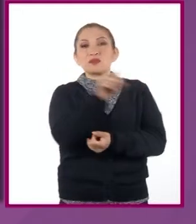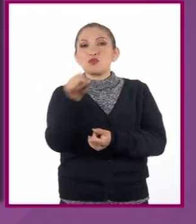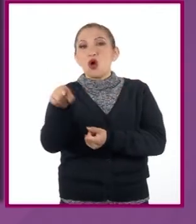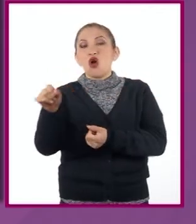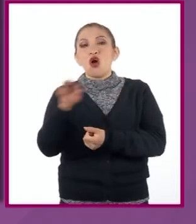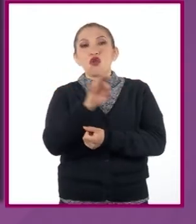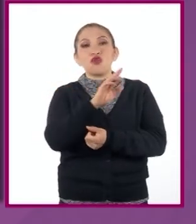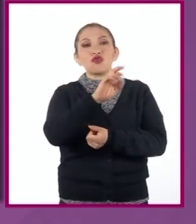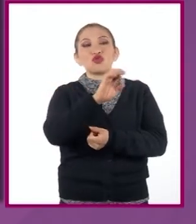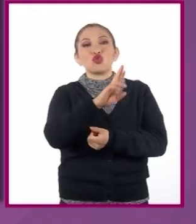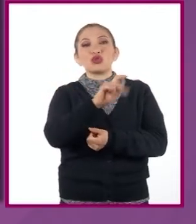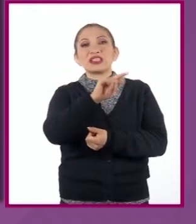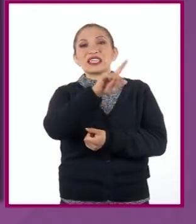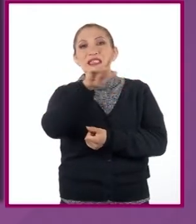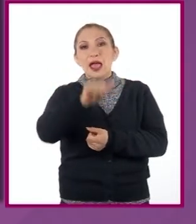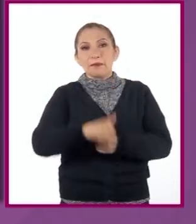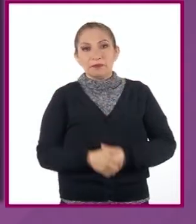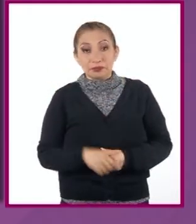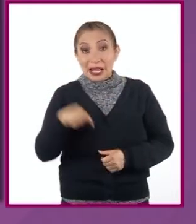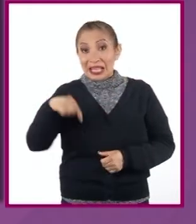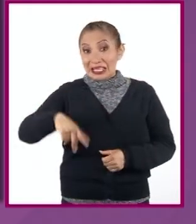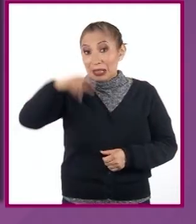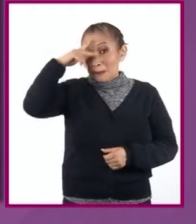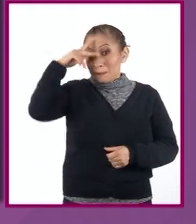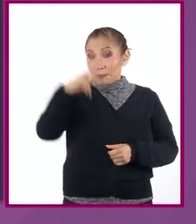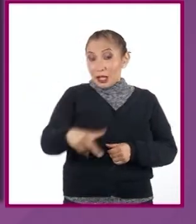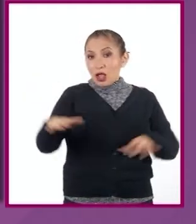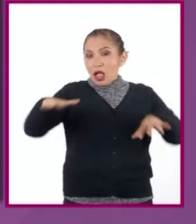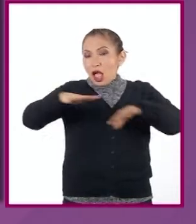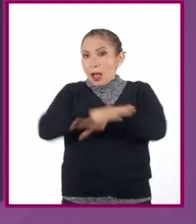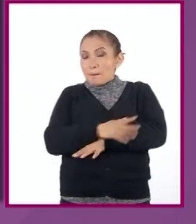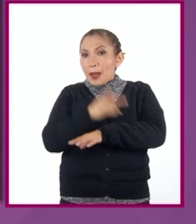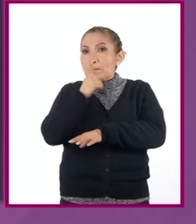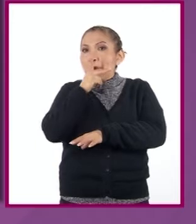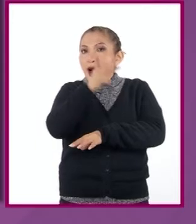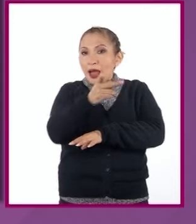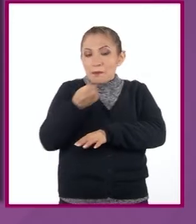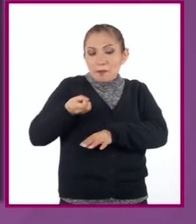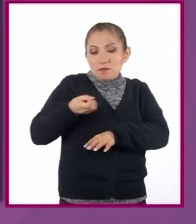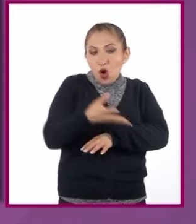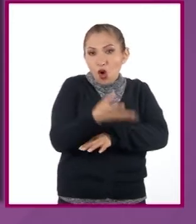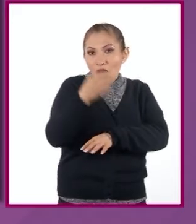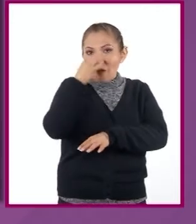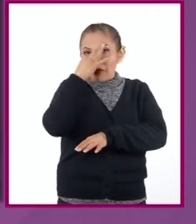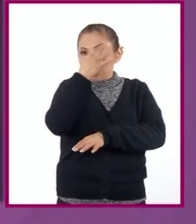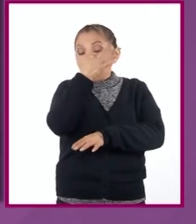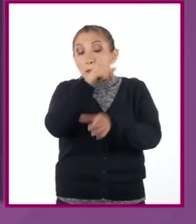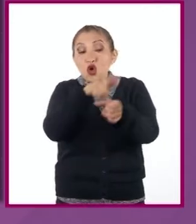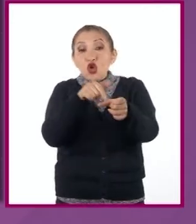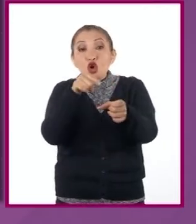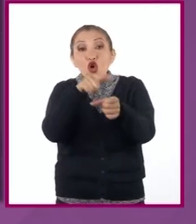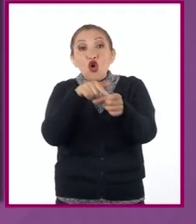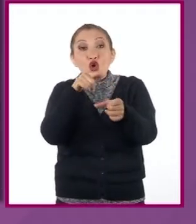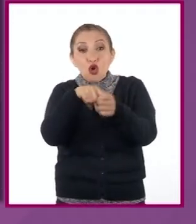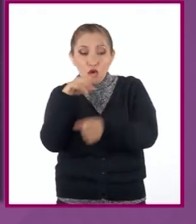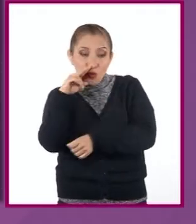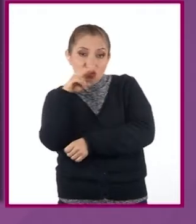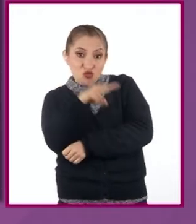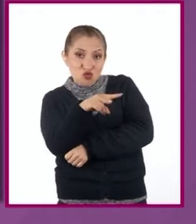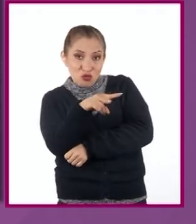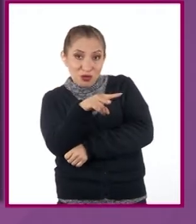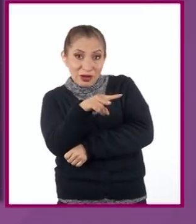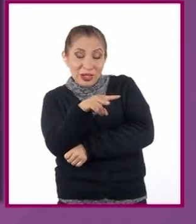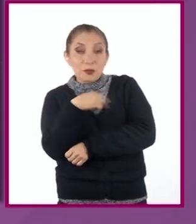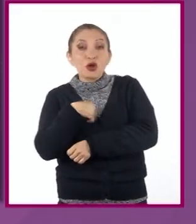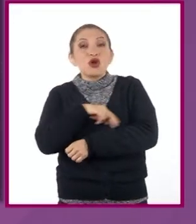palabra, frutilla. En México cambia la manera de nombrarse, sobre todo por el color que tiene este fruto y